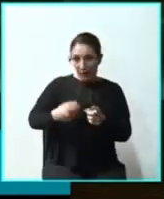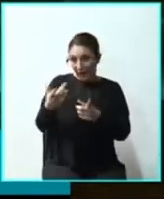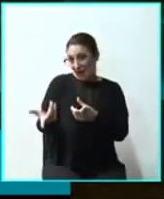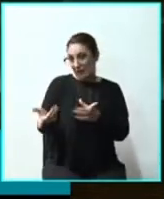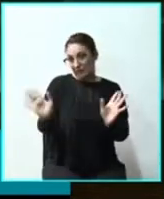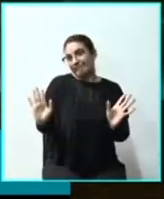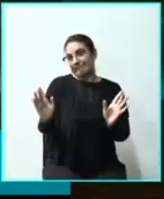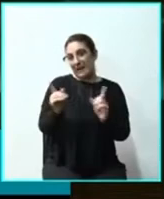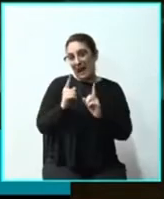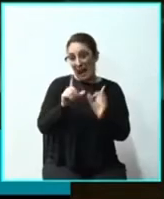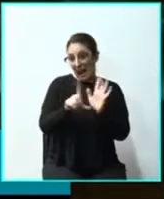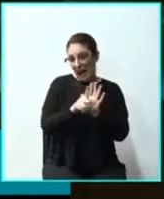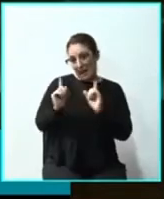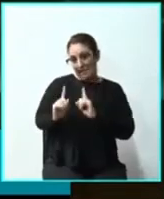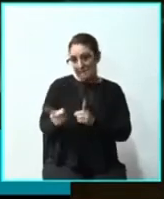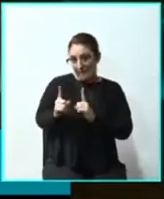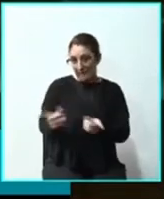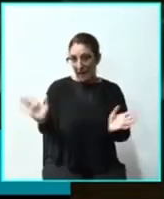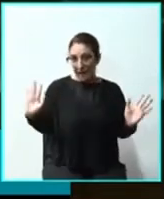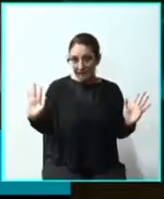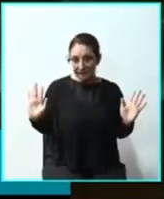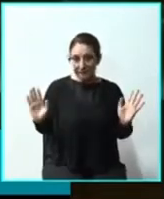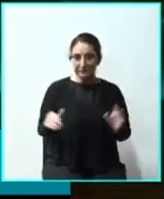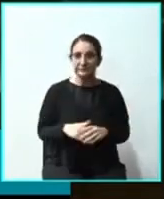porque puede haber cambios de gobierno en el futuro.